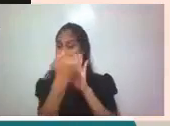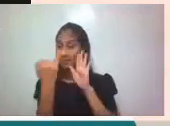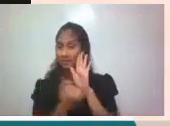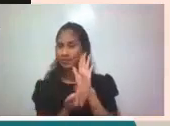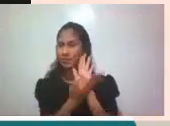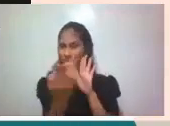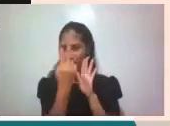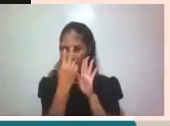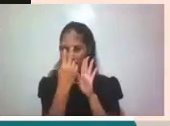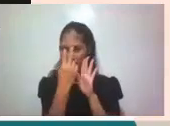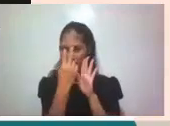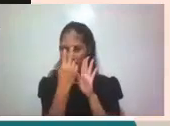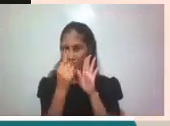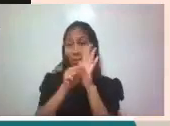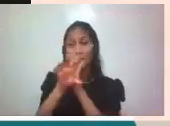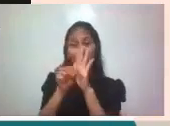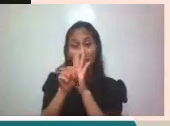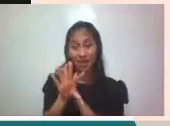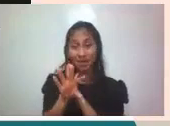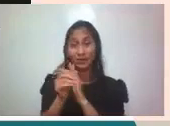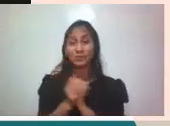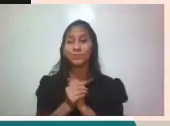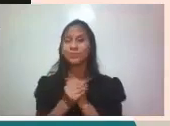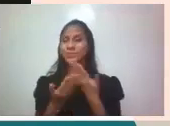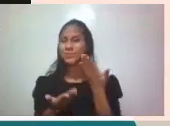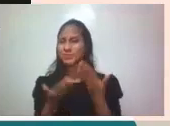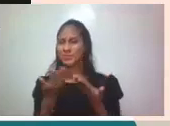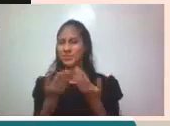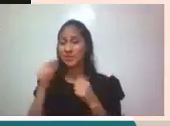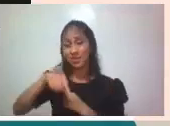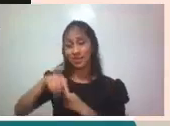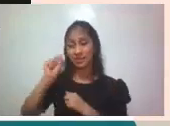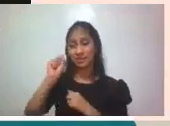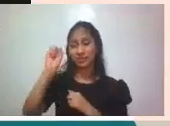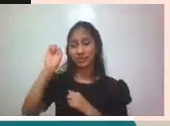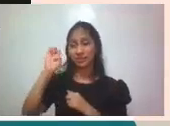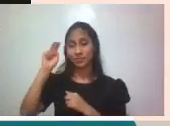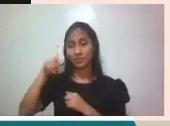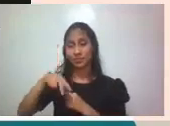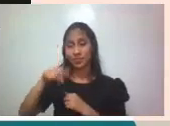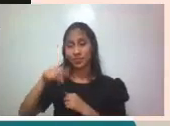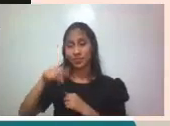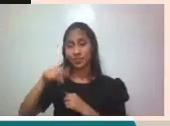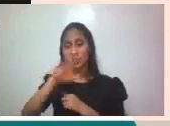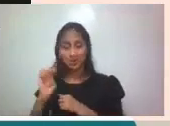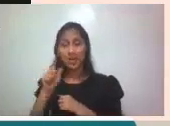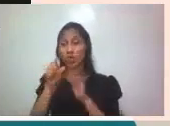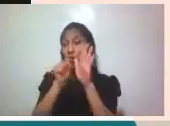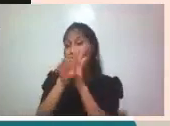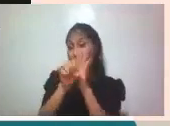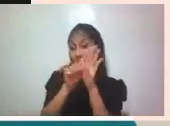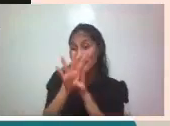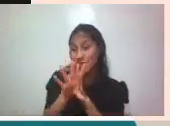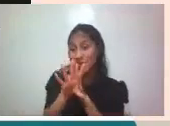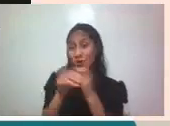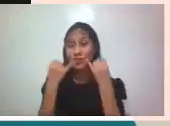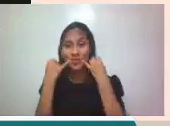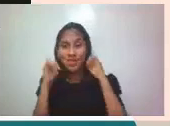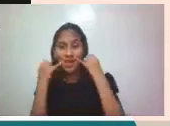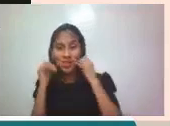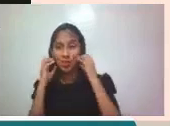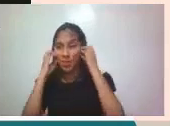apreciar un video de la edición del SENACE Rimashkani, que es un video en quechua, que